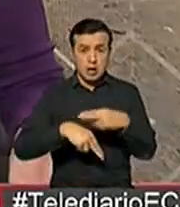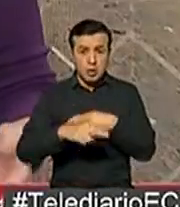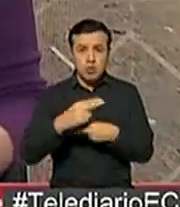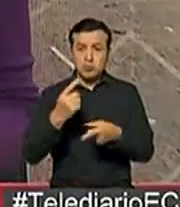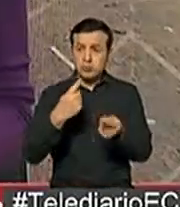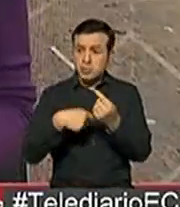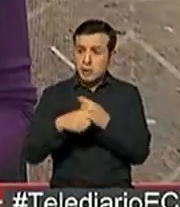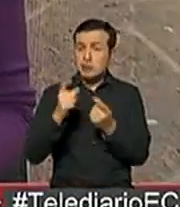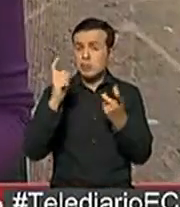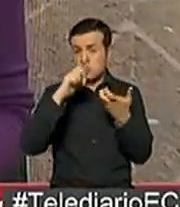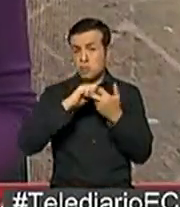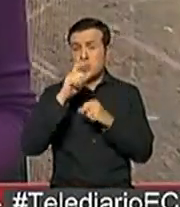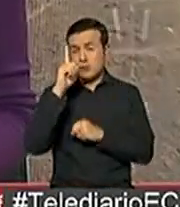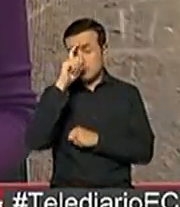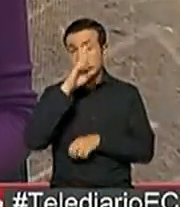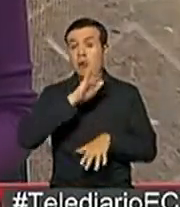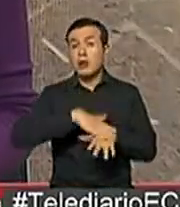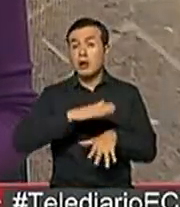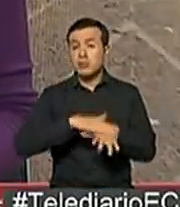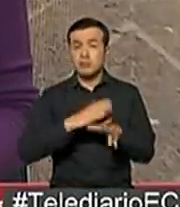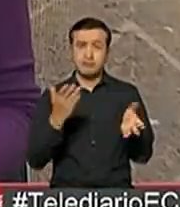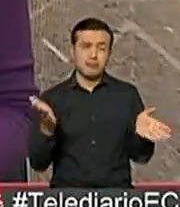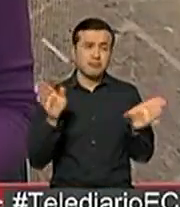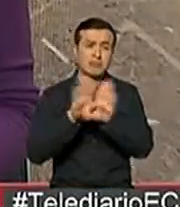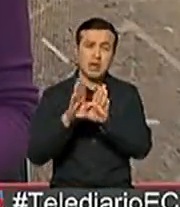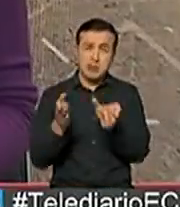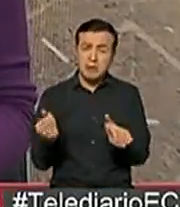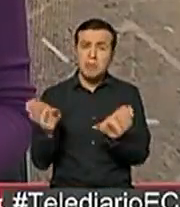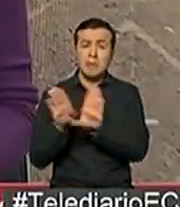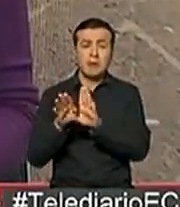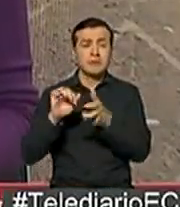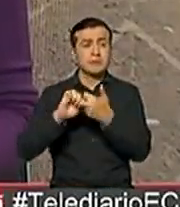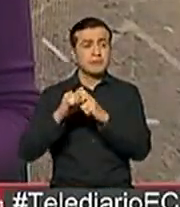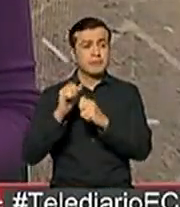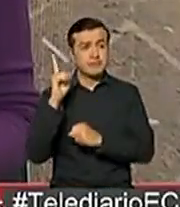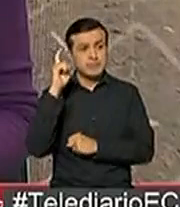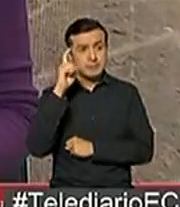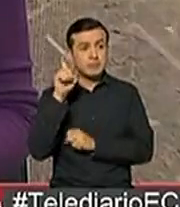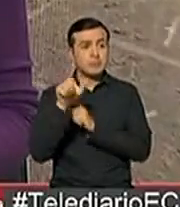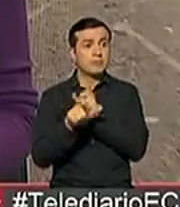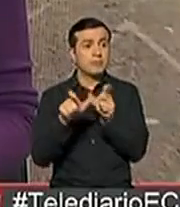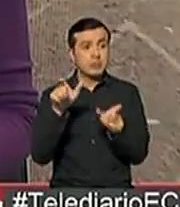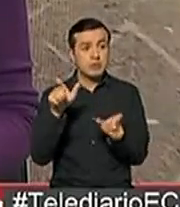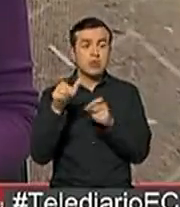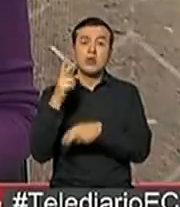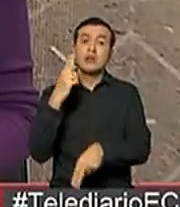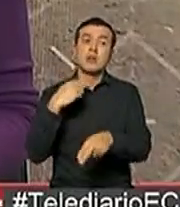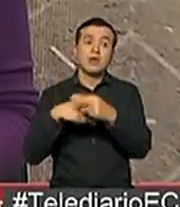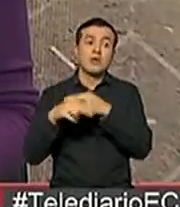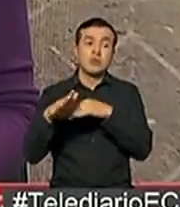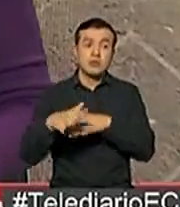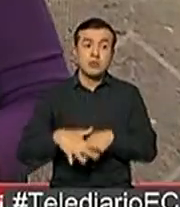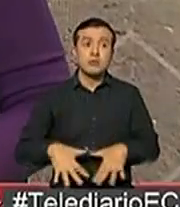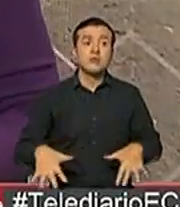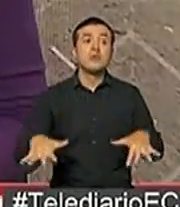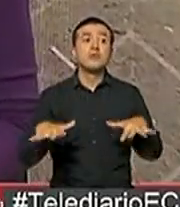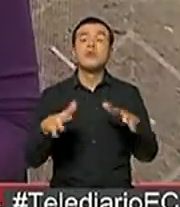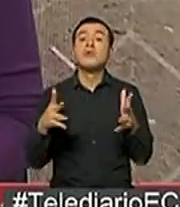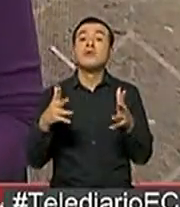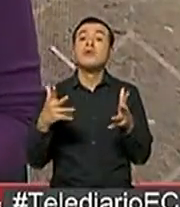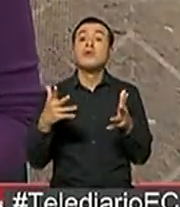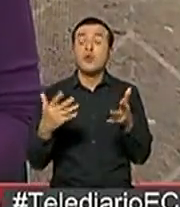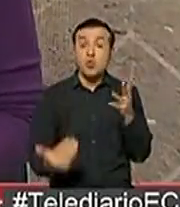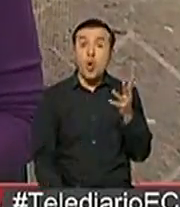ventas se vieron afectados producto de las últimas jornadas de protestas ciudadanos y comerciantes del sector rechaza el anuncio